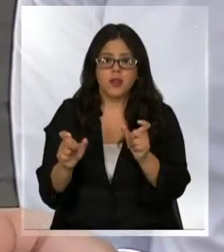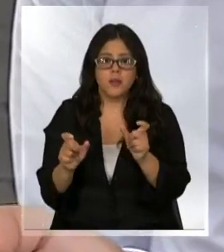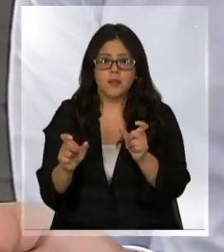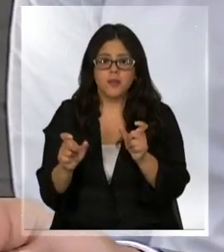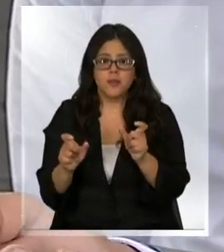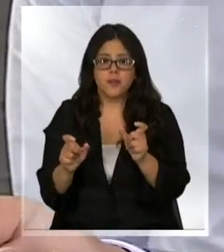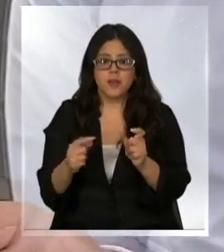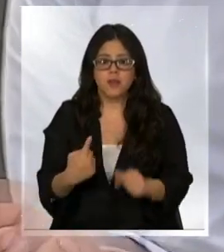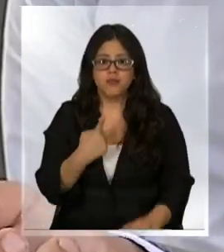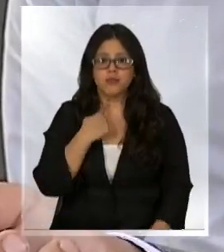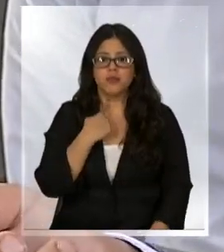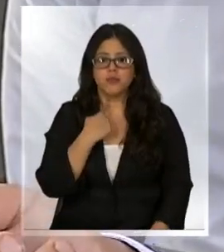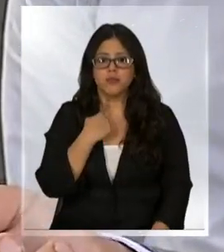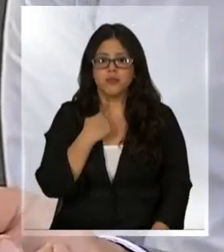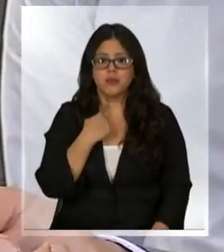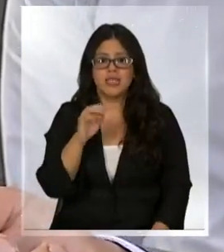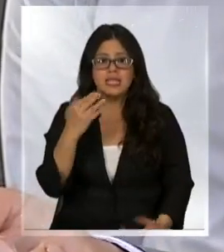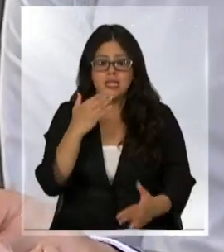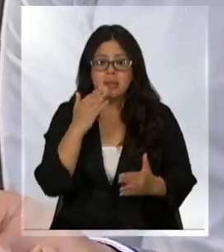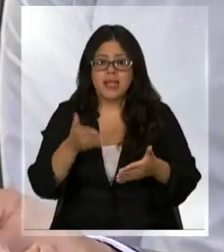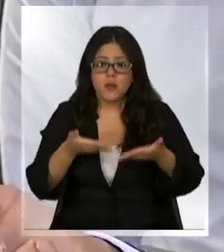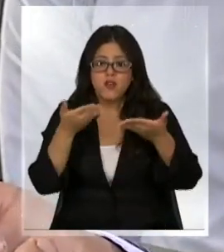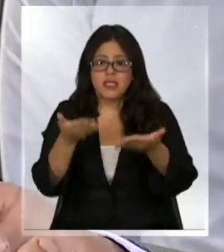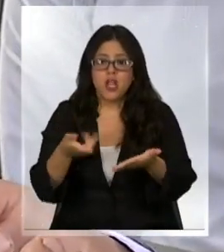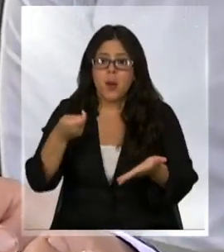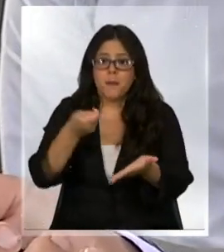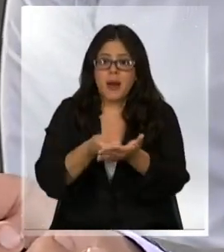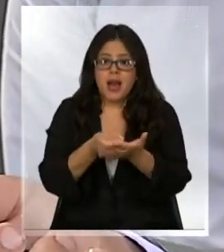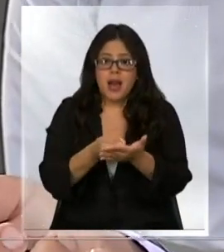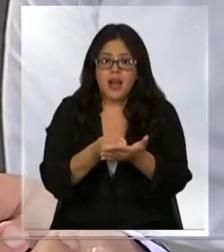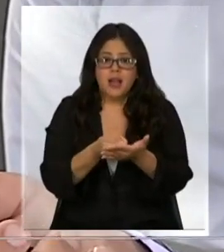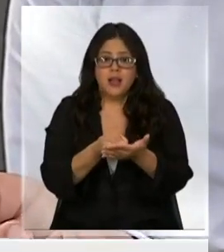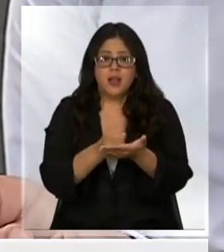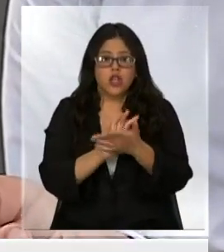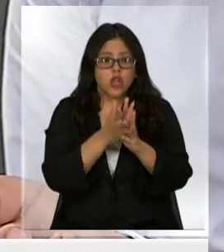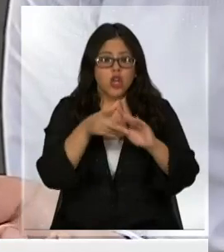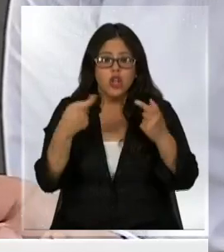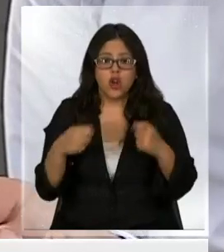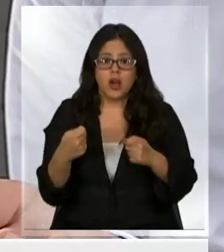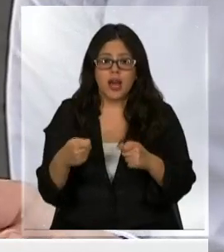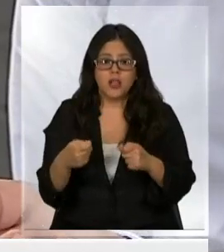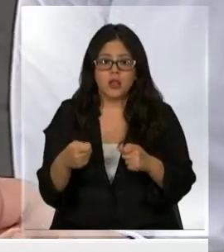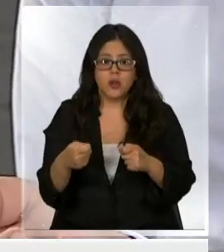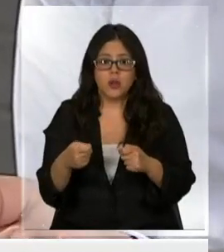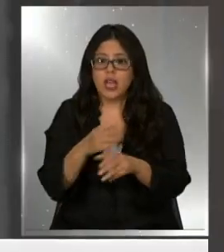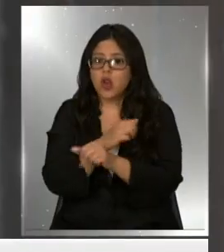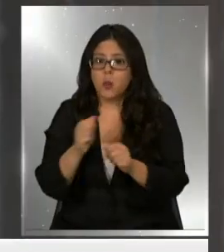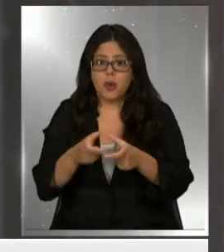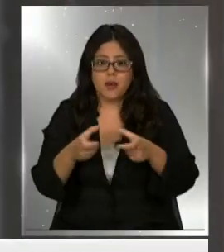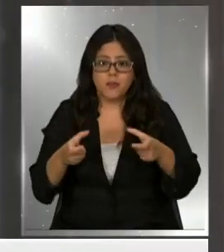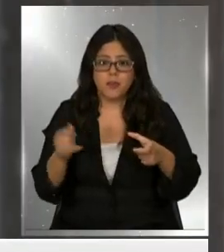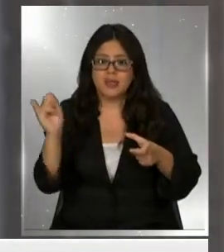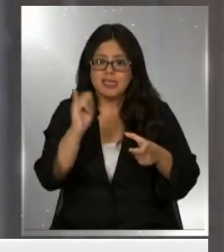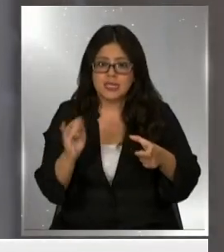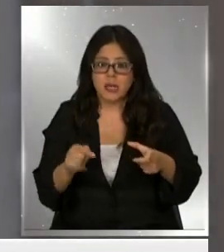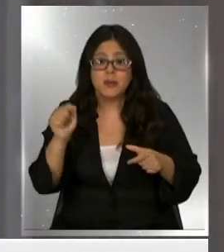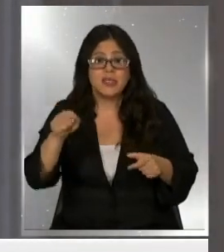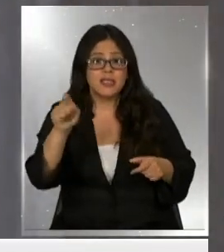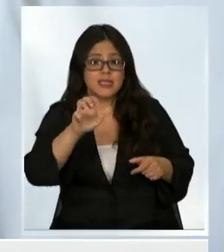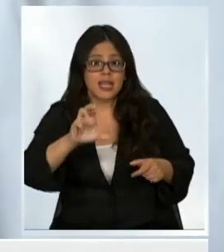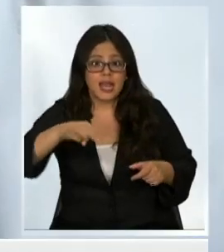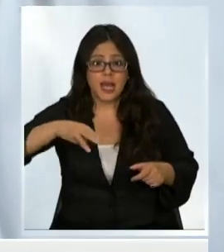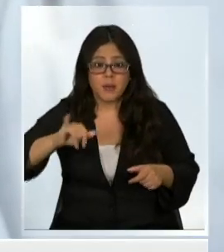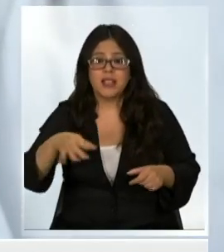que están infectadas, hemos ofrecido pagar todos aquellos gastos que no cubran las ISAPRE. Según la Seremi,